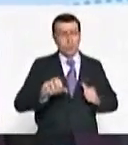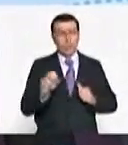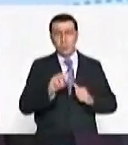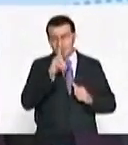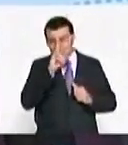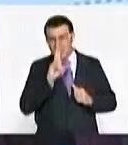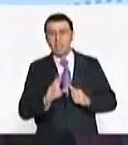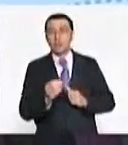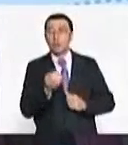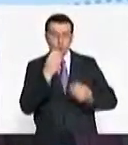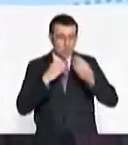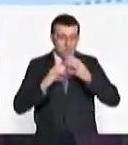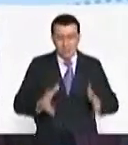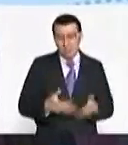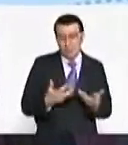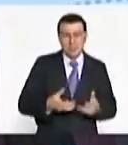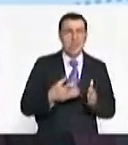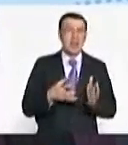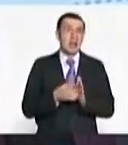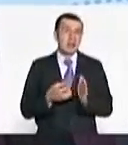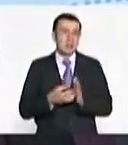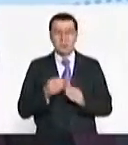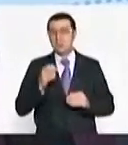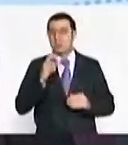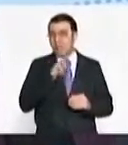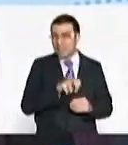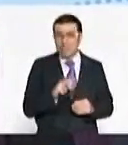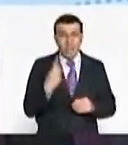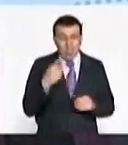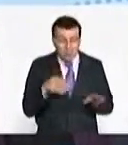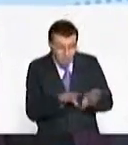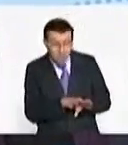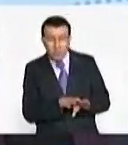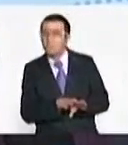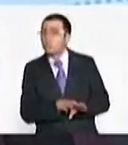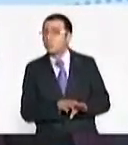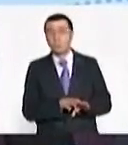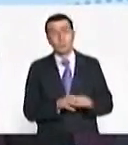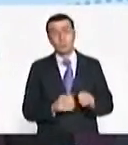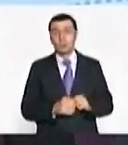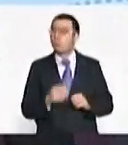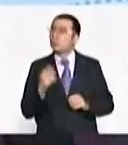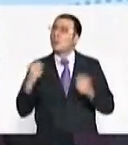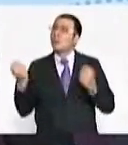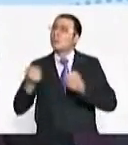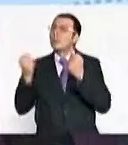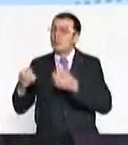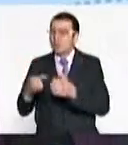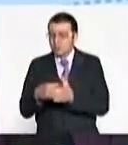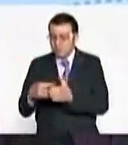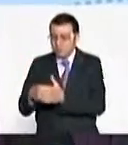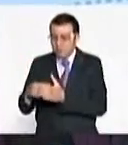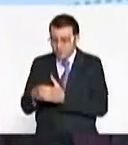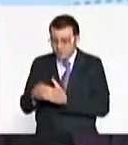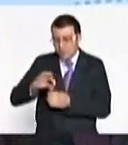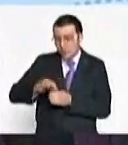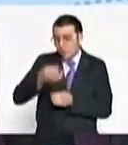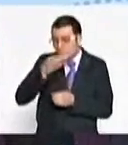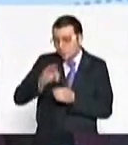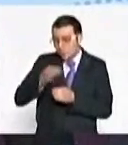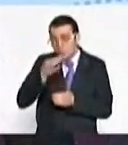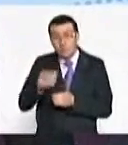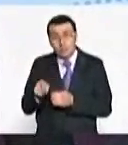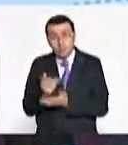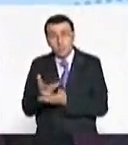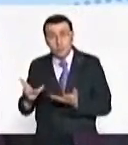una alimentación adecuada y balanceada. Generalmente lo que tienen estos alimentos que vienen en tarritos y que vienen con una publicidad muy